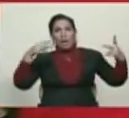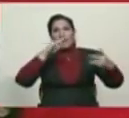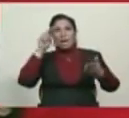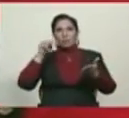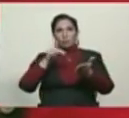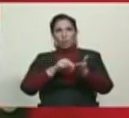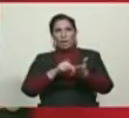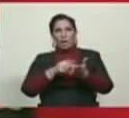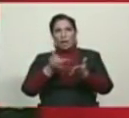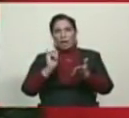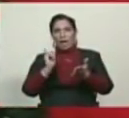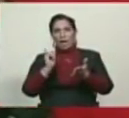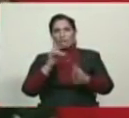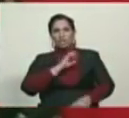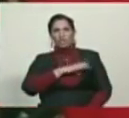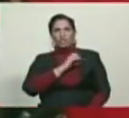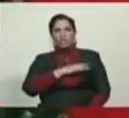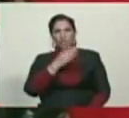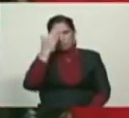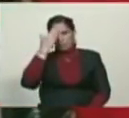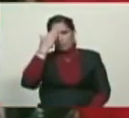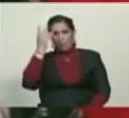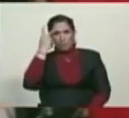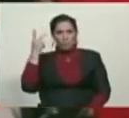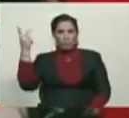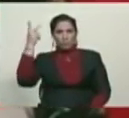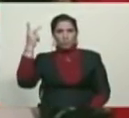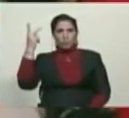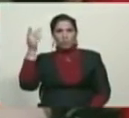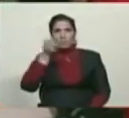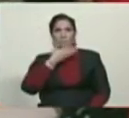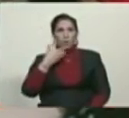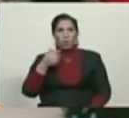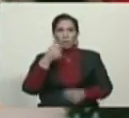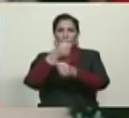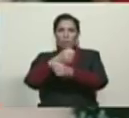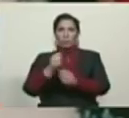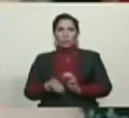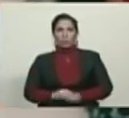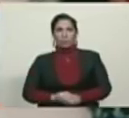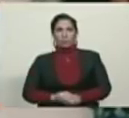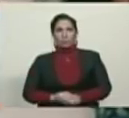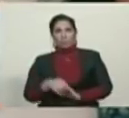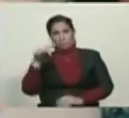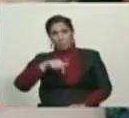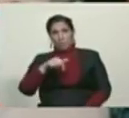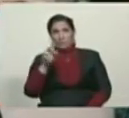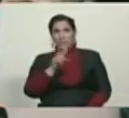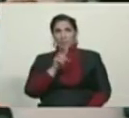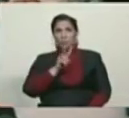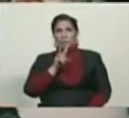Estaban en Chile, que se habían ido. ¿Sabe cuáles fueron los profesionales mejor evaluados? Los de Venezuela.